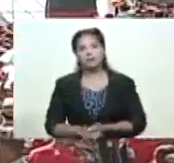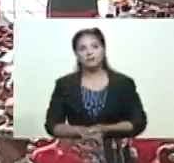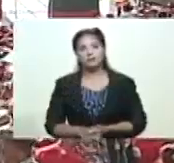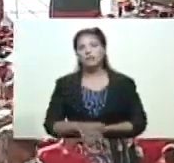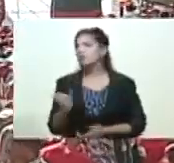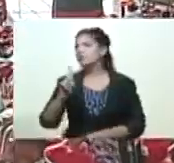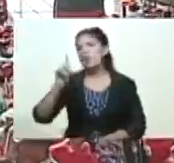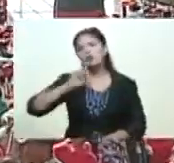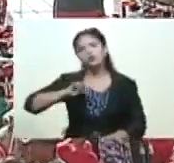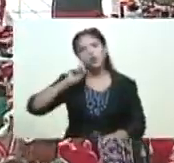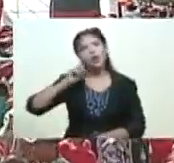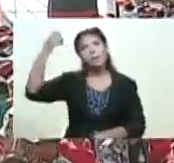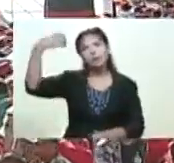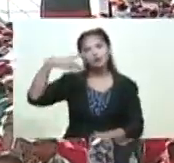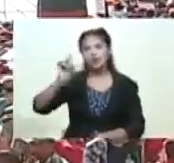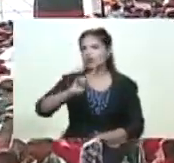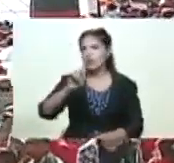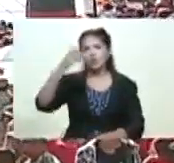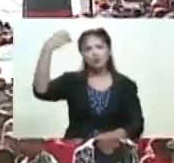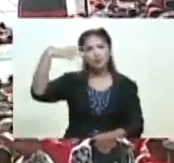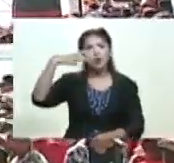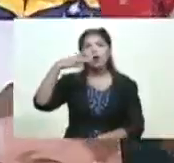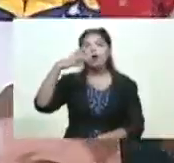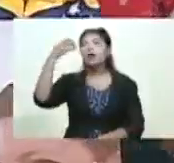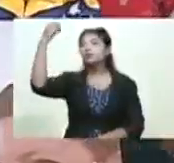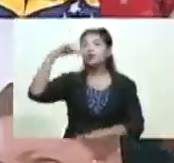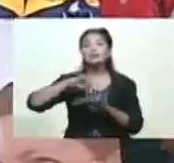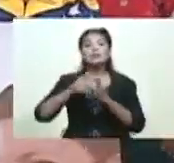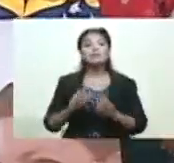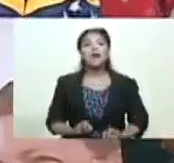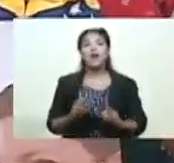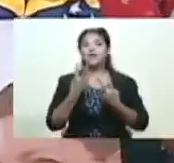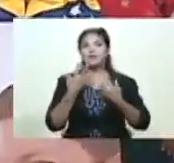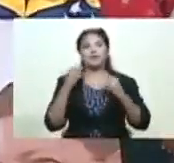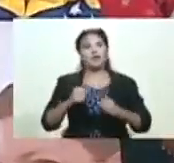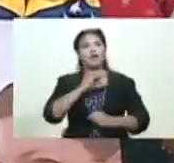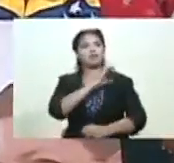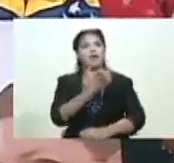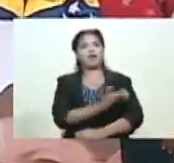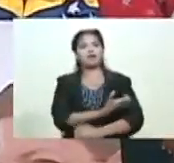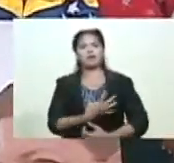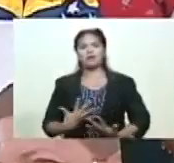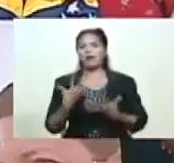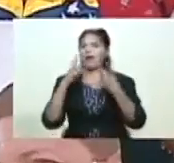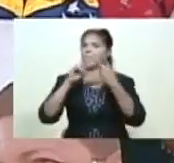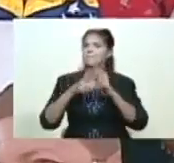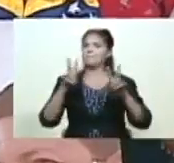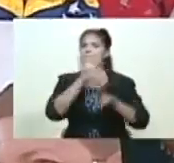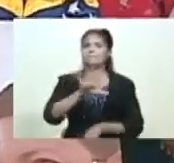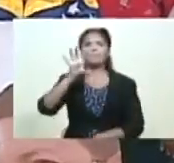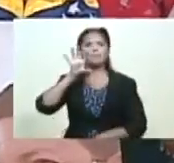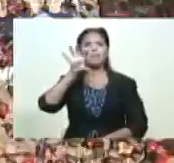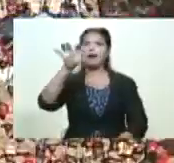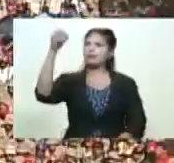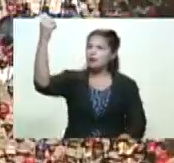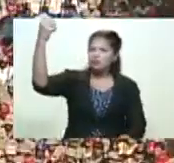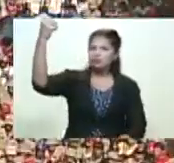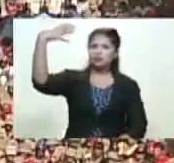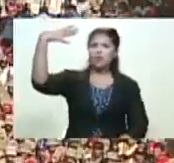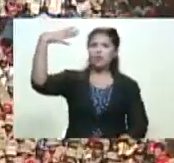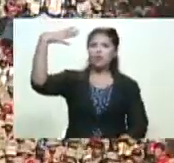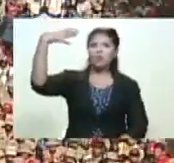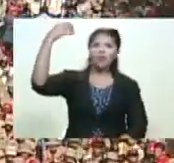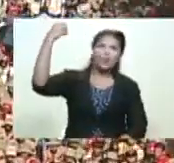no llores por el sol. El sol es vida, el sol es energía, el sol es patria, el sol es luz, el sol